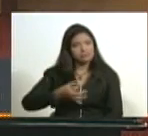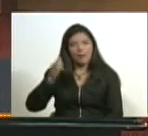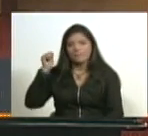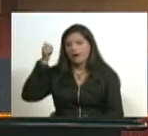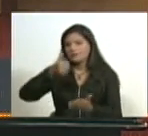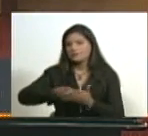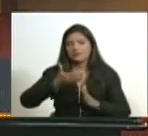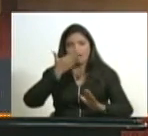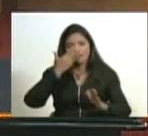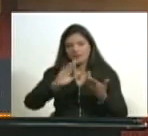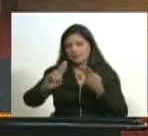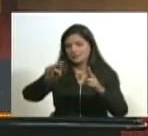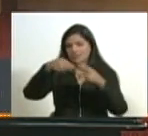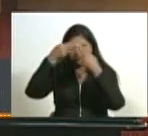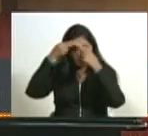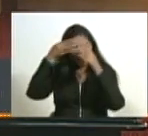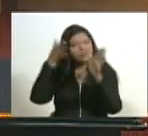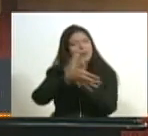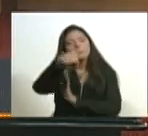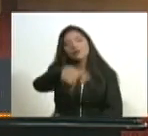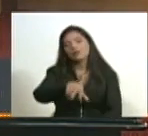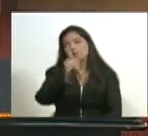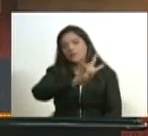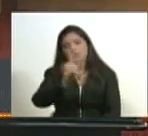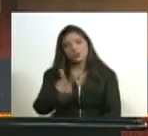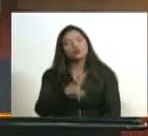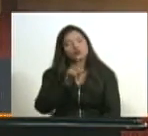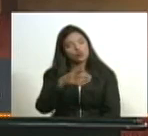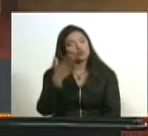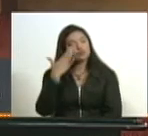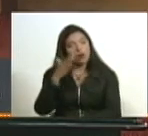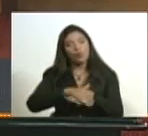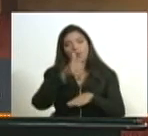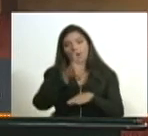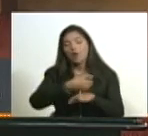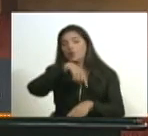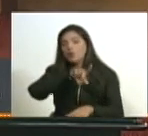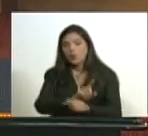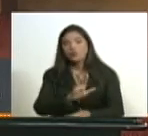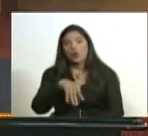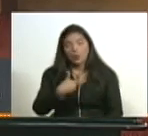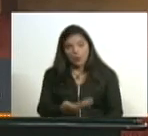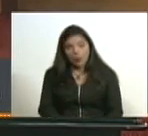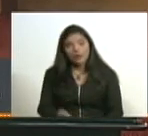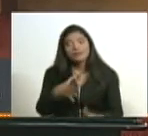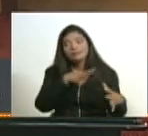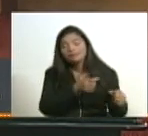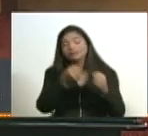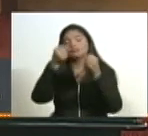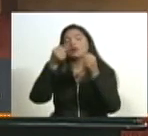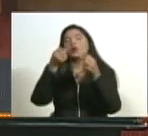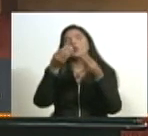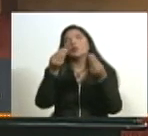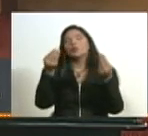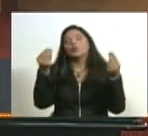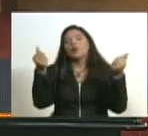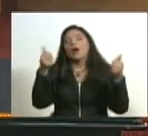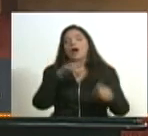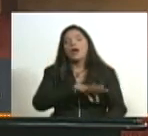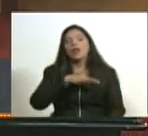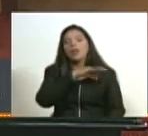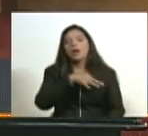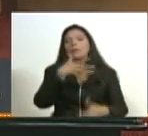para toda tu vida, lo que ha pasado aquí. Y que lo único que puede salvarte y curarte el alma es la